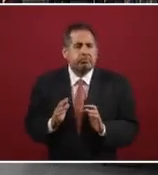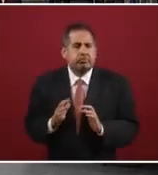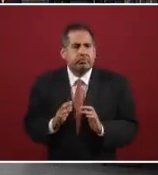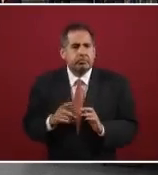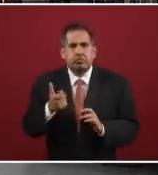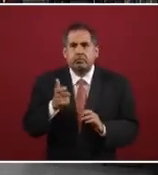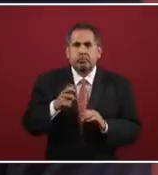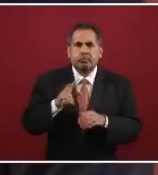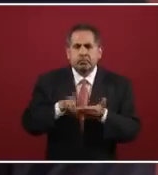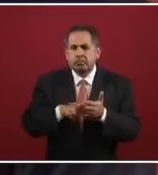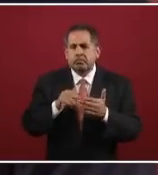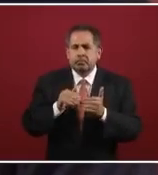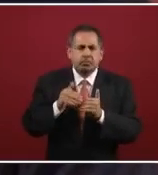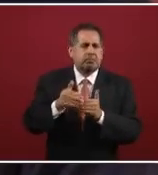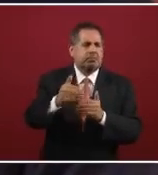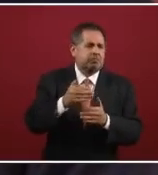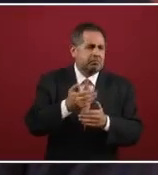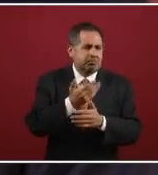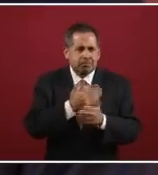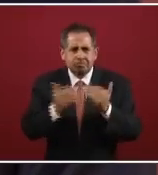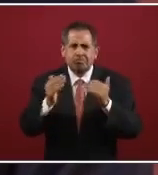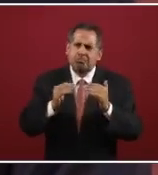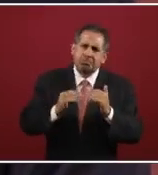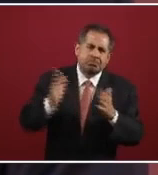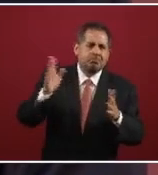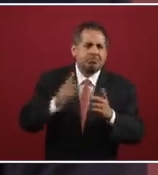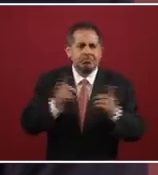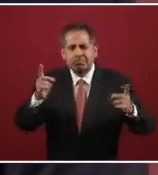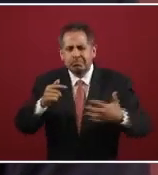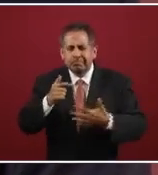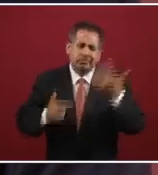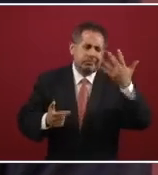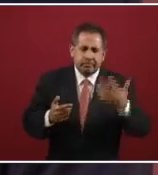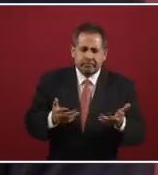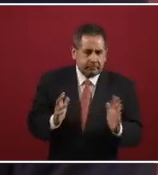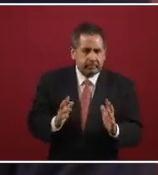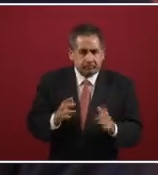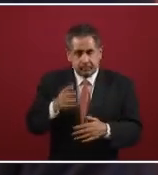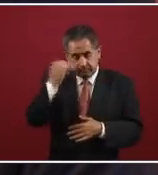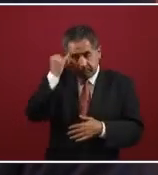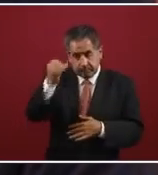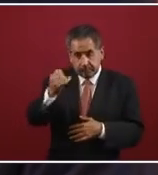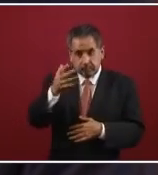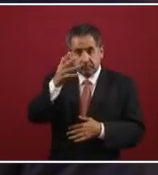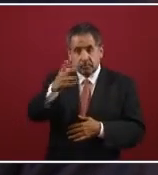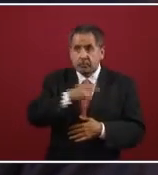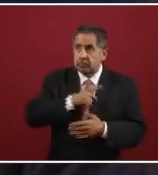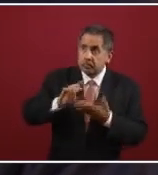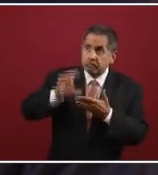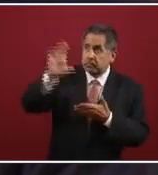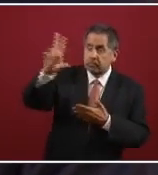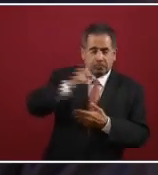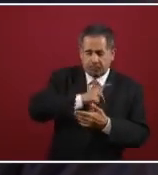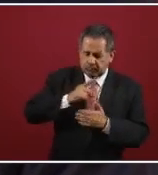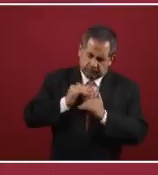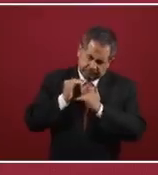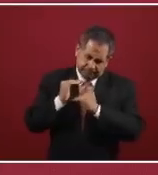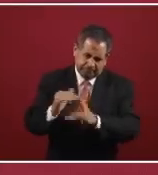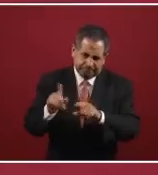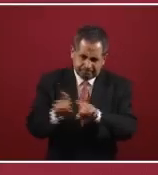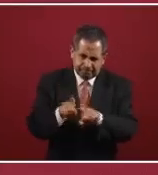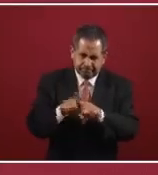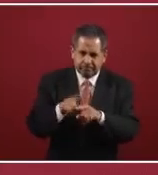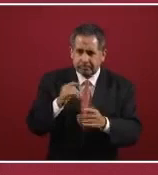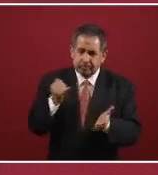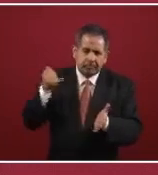crecimiento desarrollo bienestar con la idea de que no aumente la deuda de que no